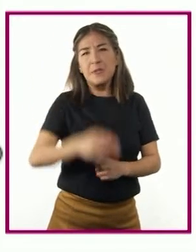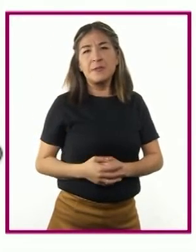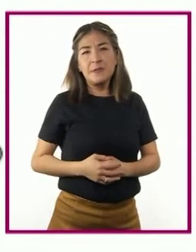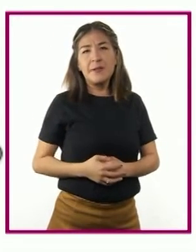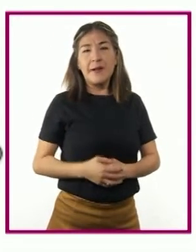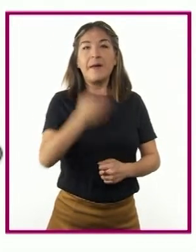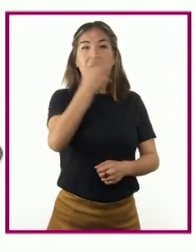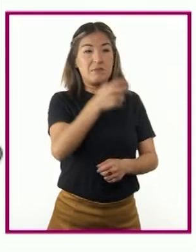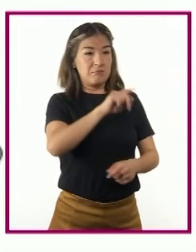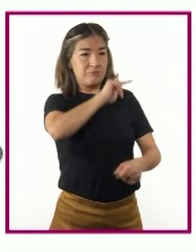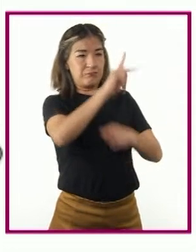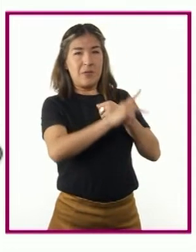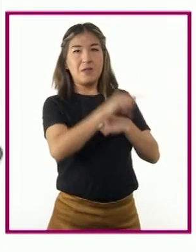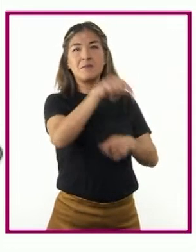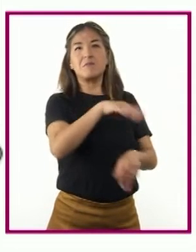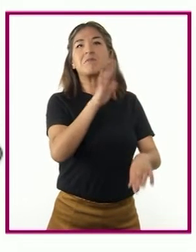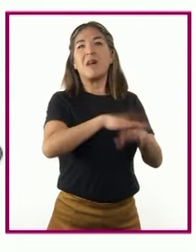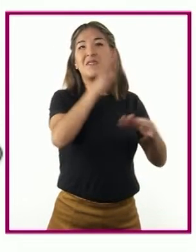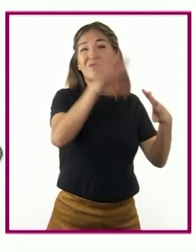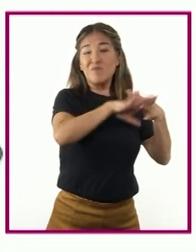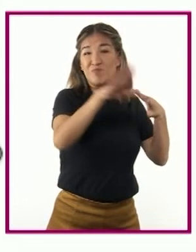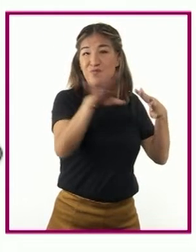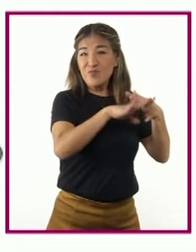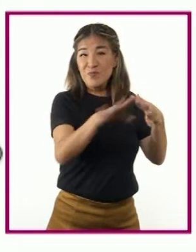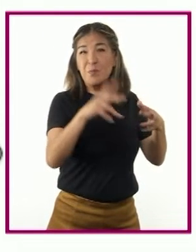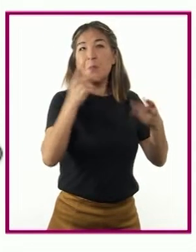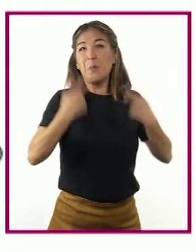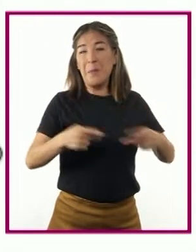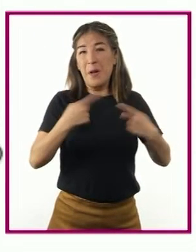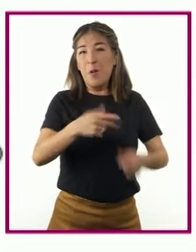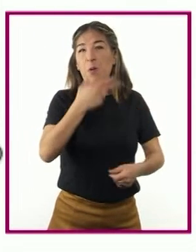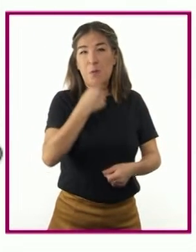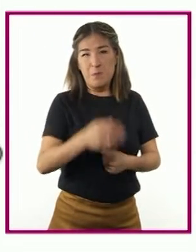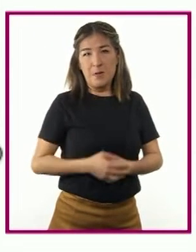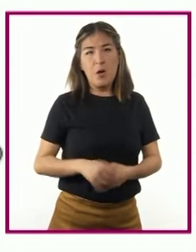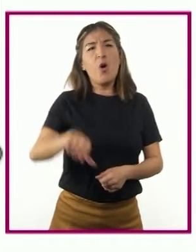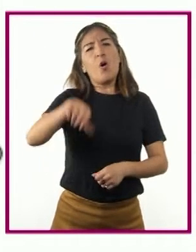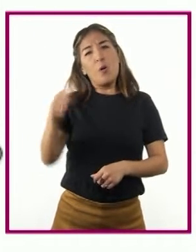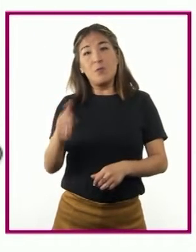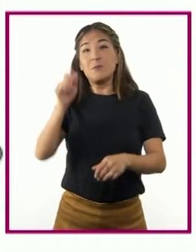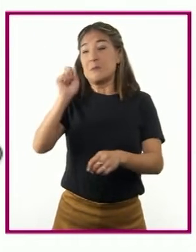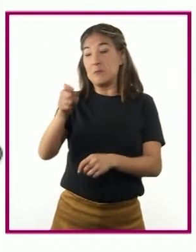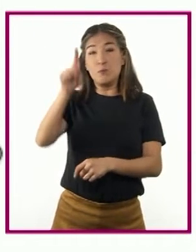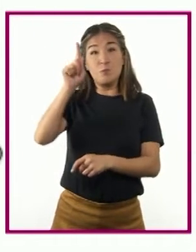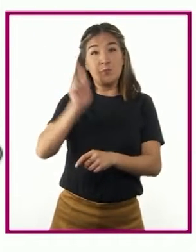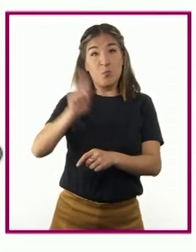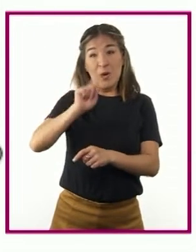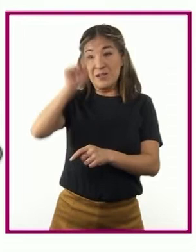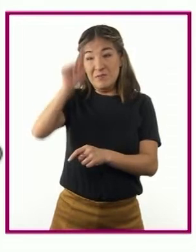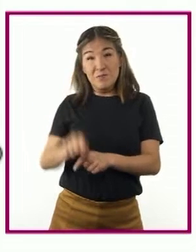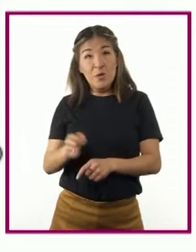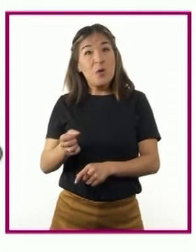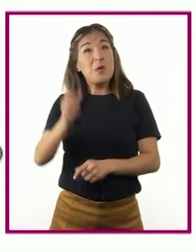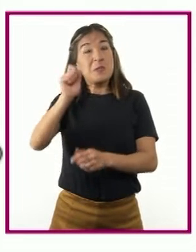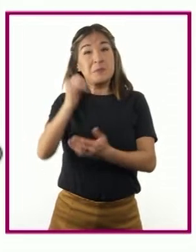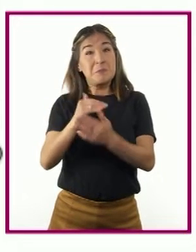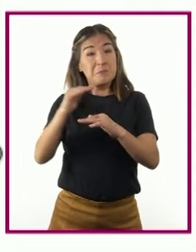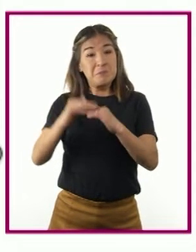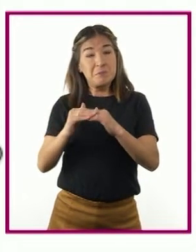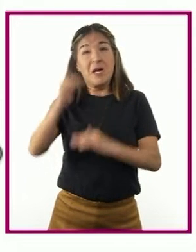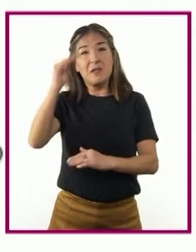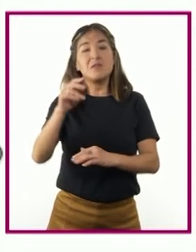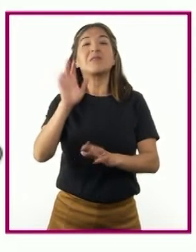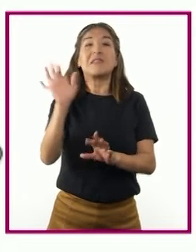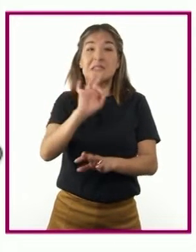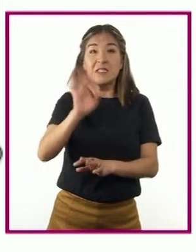que es un país que recibe migraciones constantes. Cuando la cantidad de mujeres es mayor, puede indicar la muerte